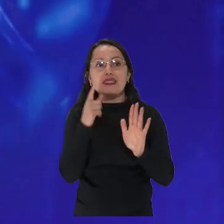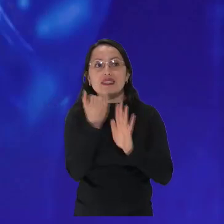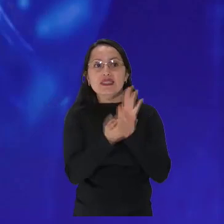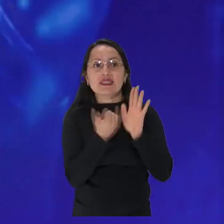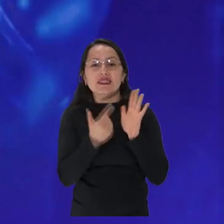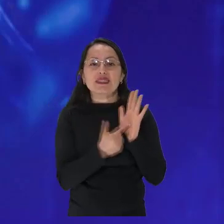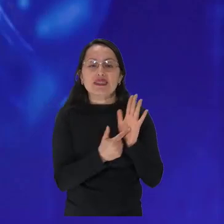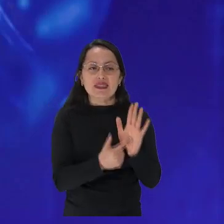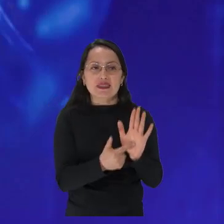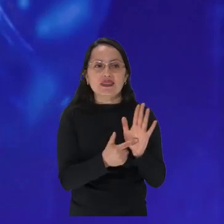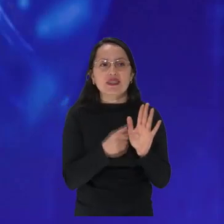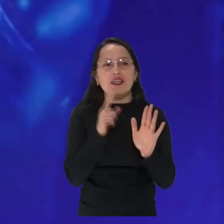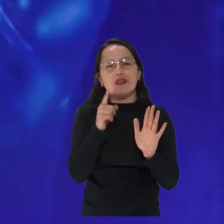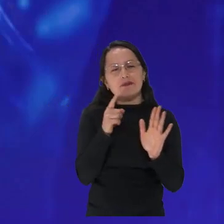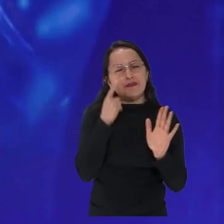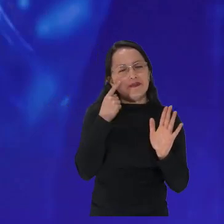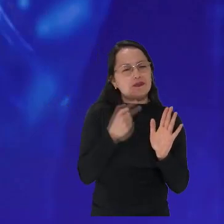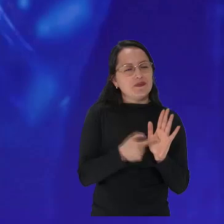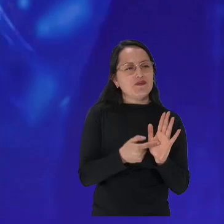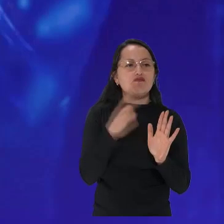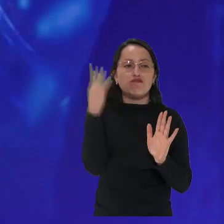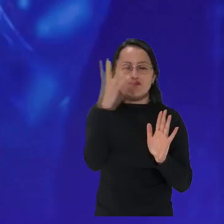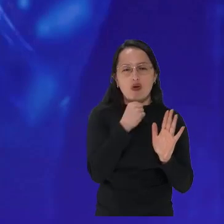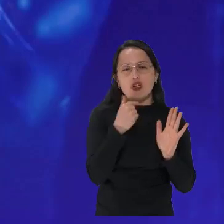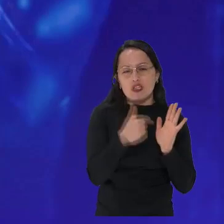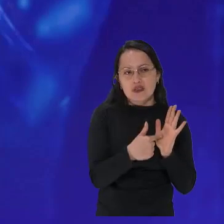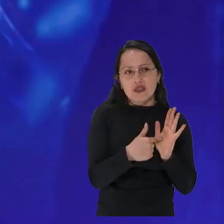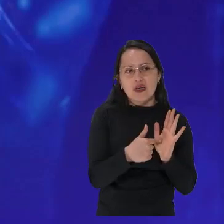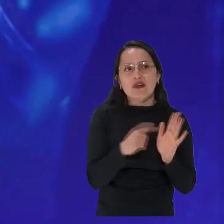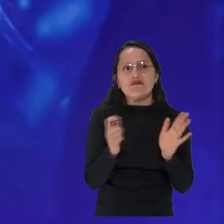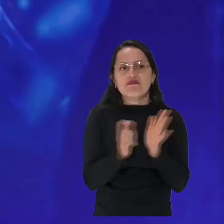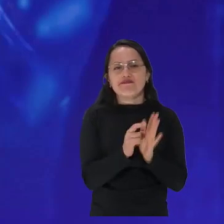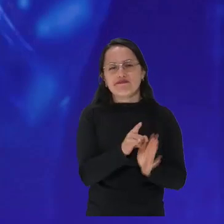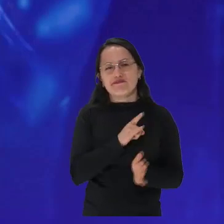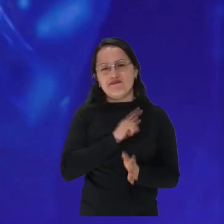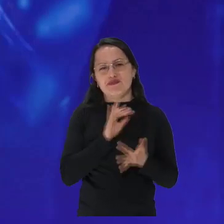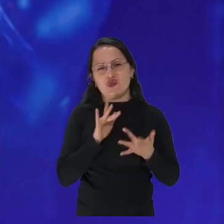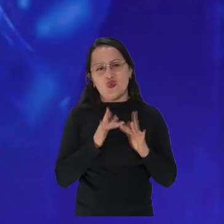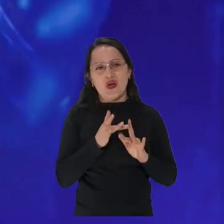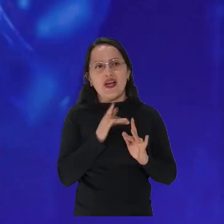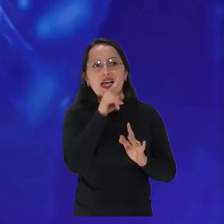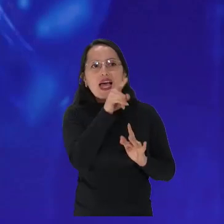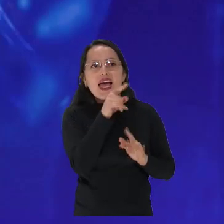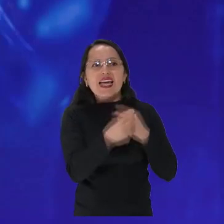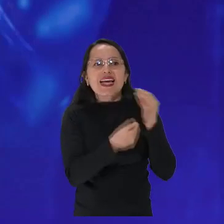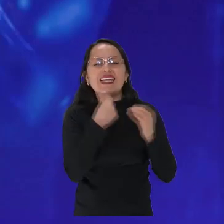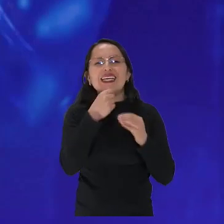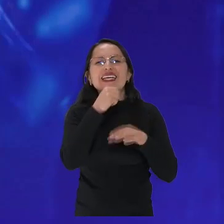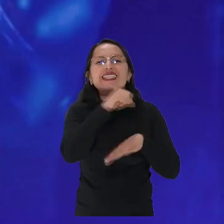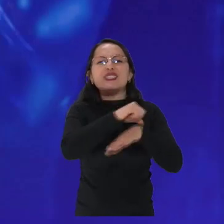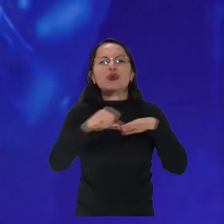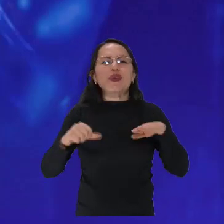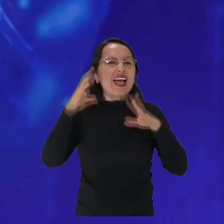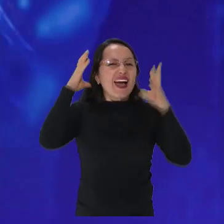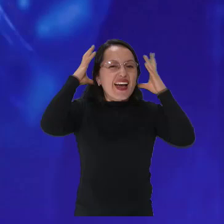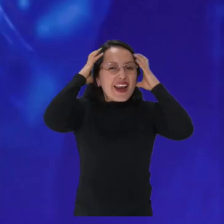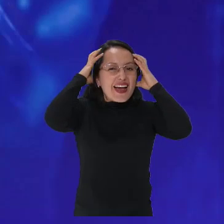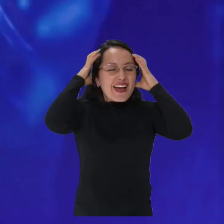imagen de pronto un poco bonita, pero dolorosa, en donde a alguien le están haciendo una cirugía en el